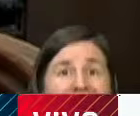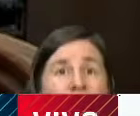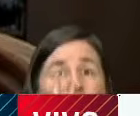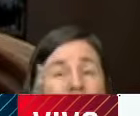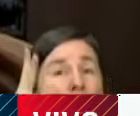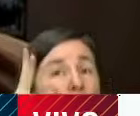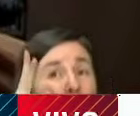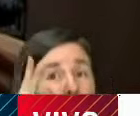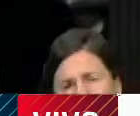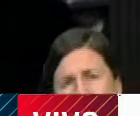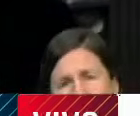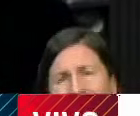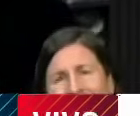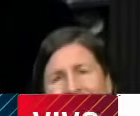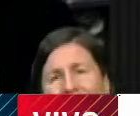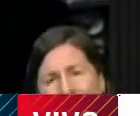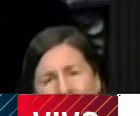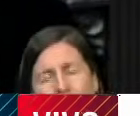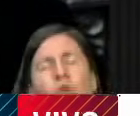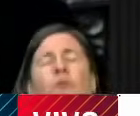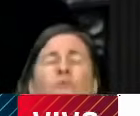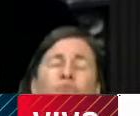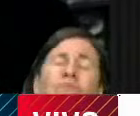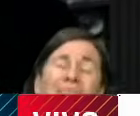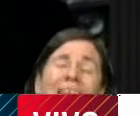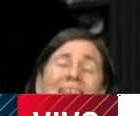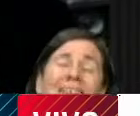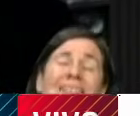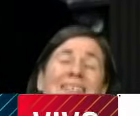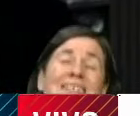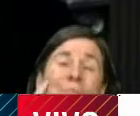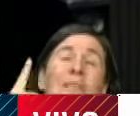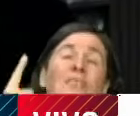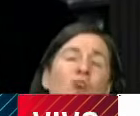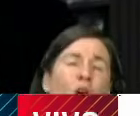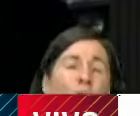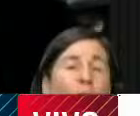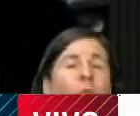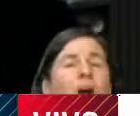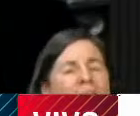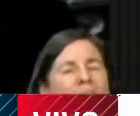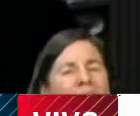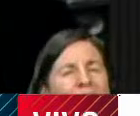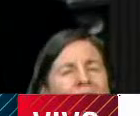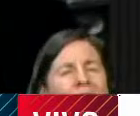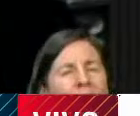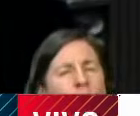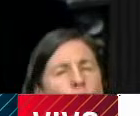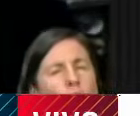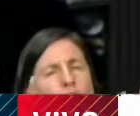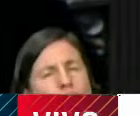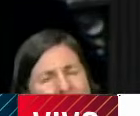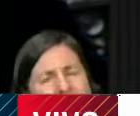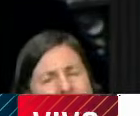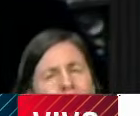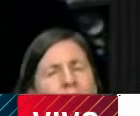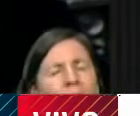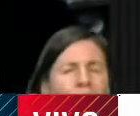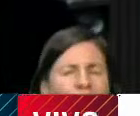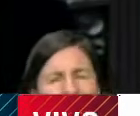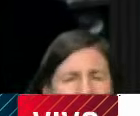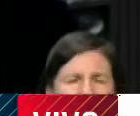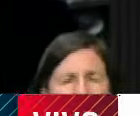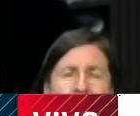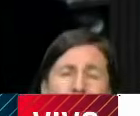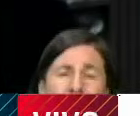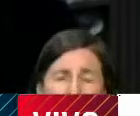no es el 3%, sino un porcentaje importante, sí. porque es el 3% de los aportes que hacen los empleadores, y eso cómo lo vas a cubrir. Había quienes